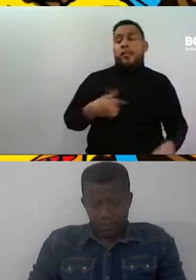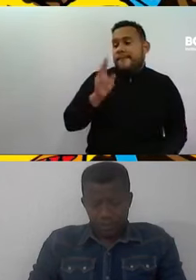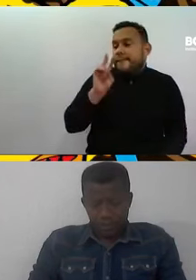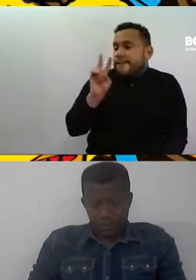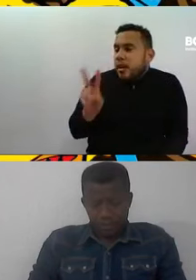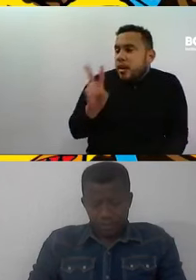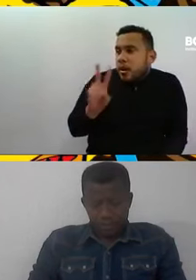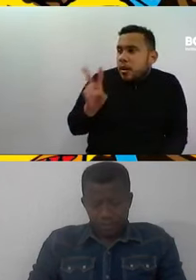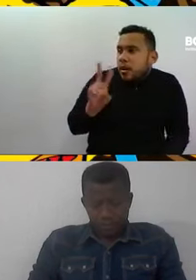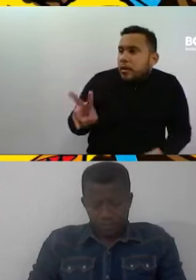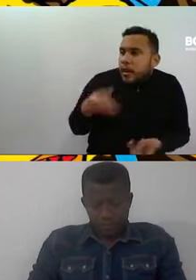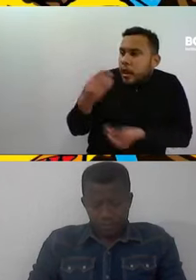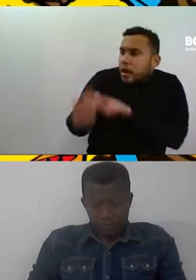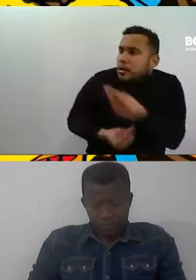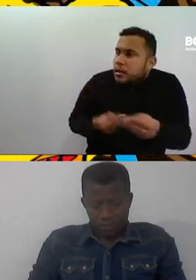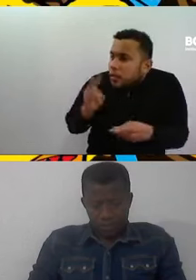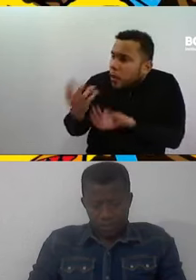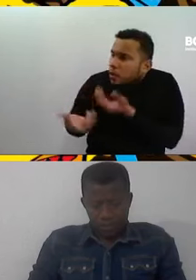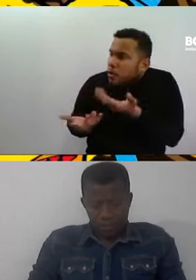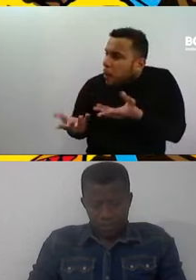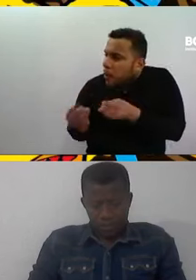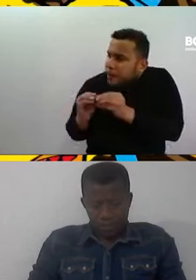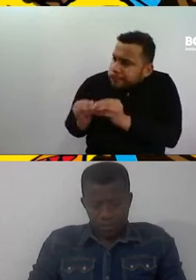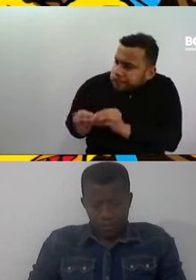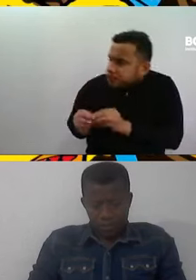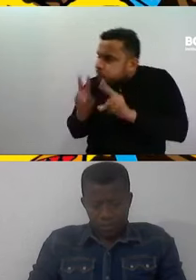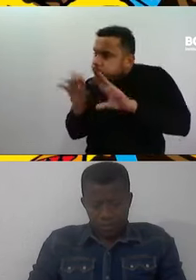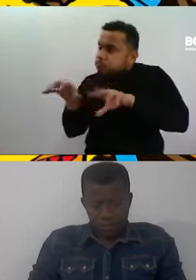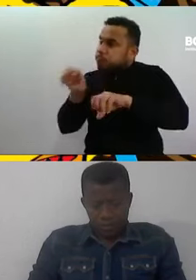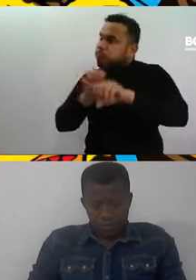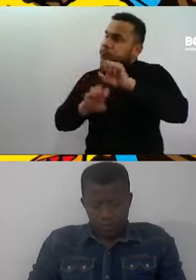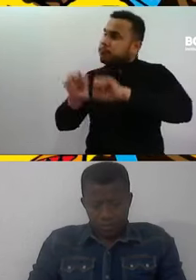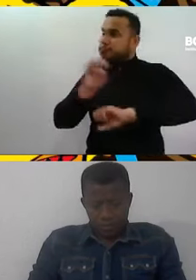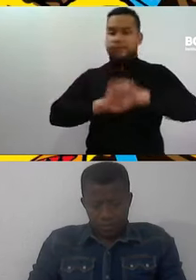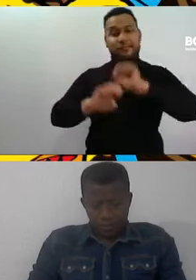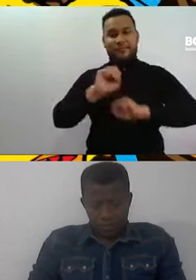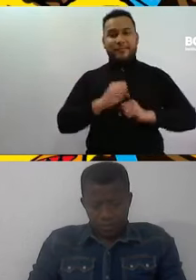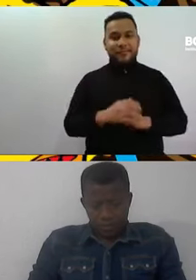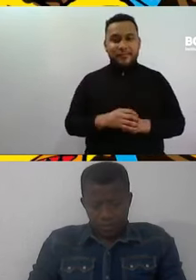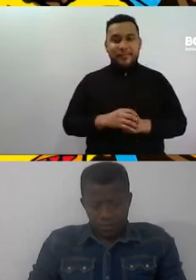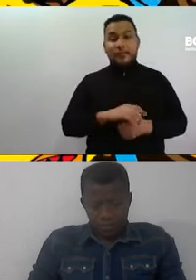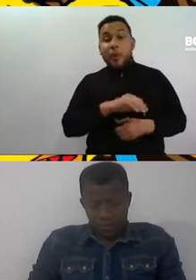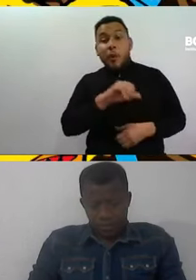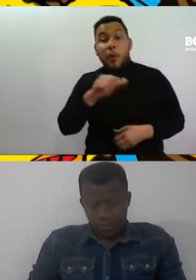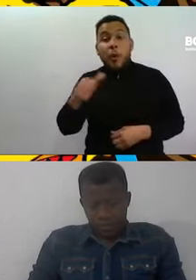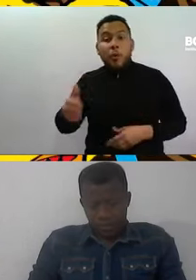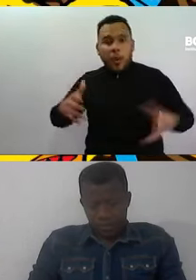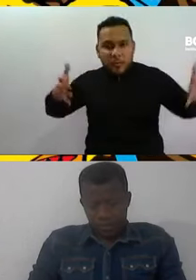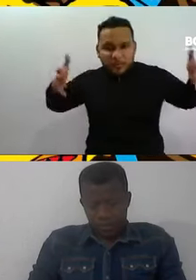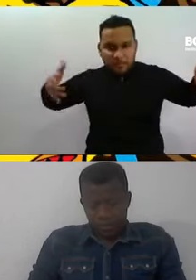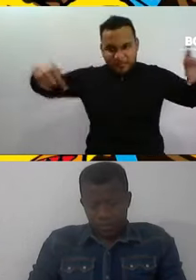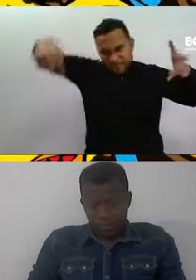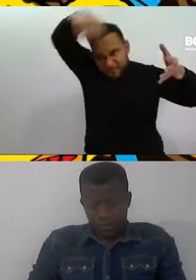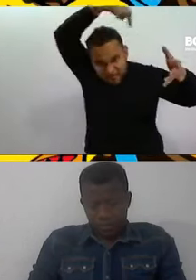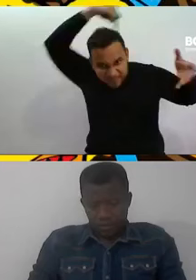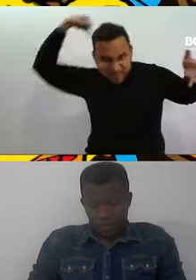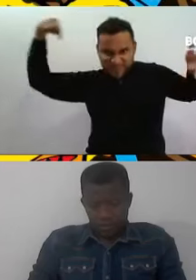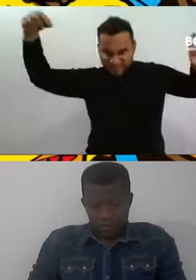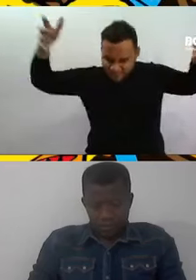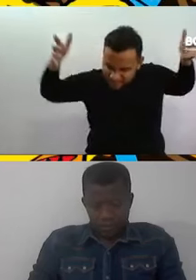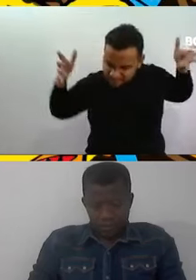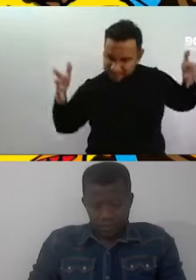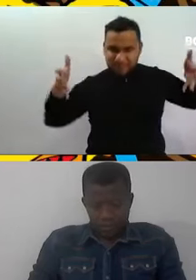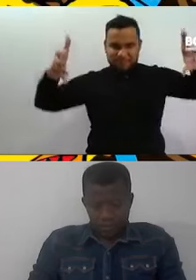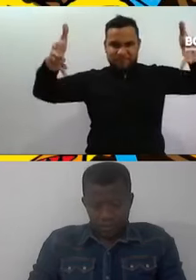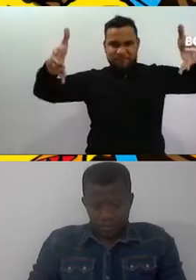otros hacerlo? Y otro instrumento clave es la ponchera. Esa